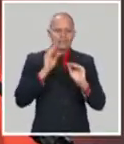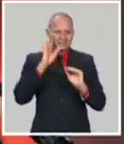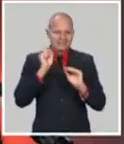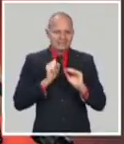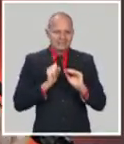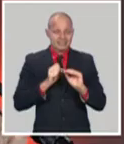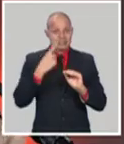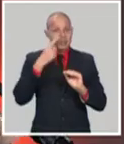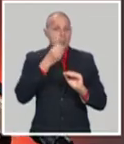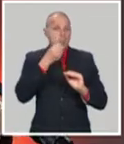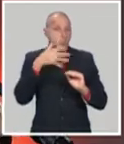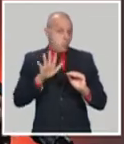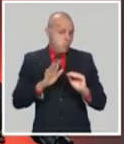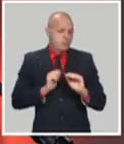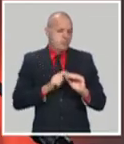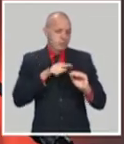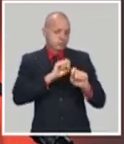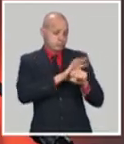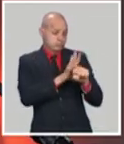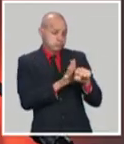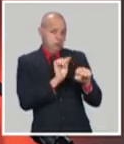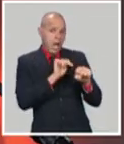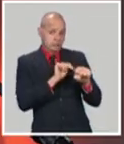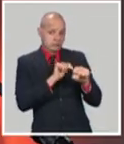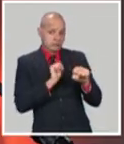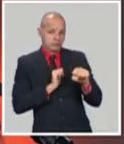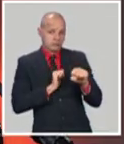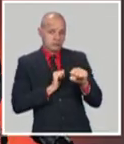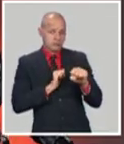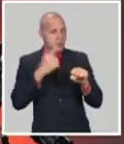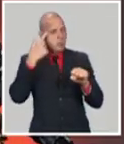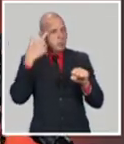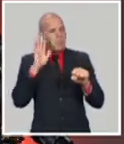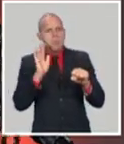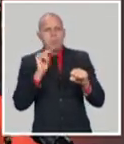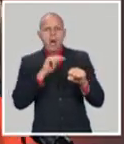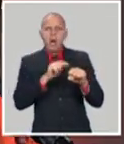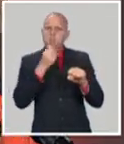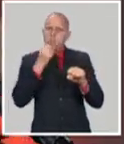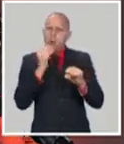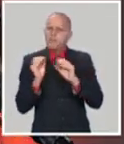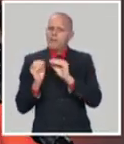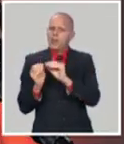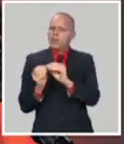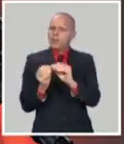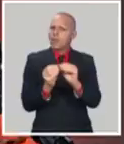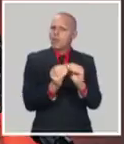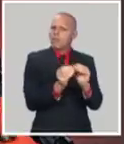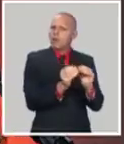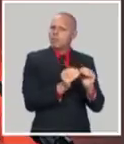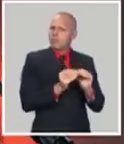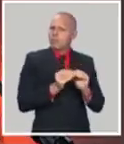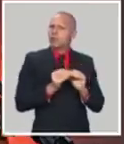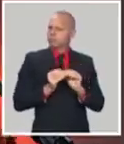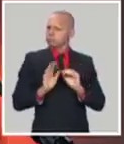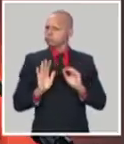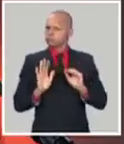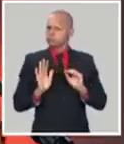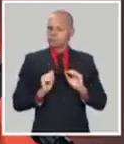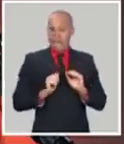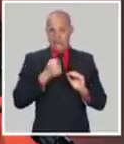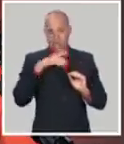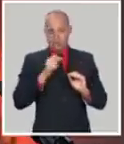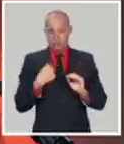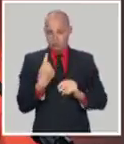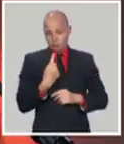puede tener un virus que desde su punto de vista de virus se transmite muy bien, pero si usted está solo, infectado,